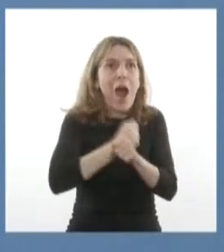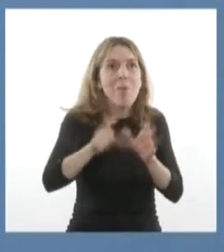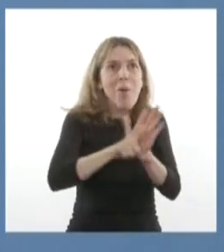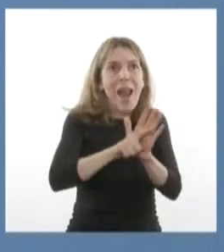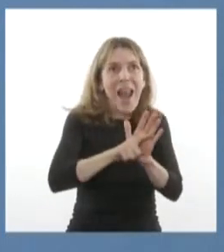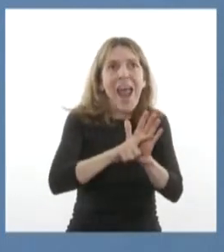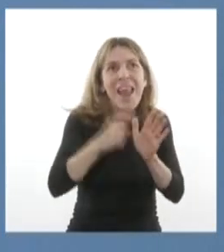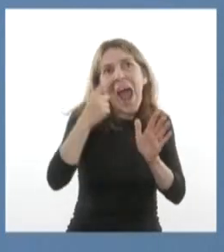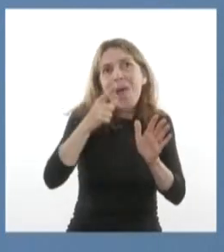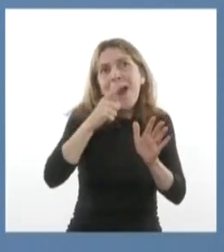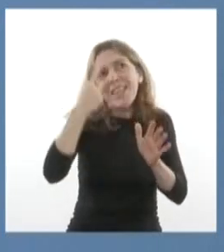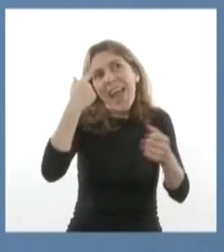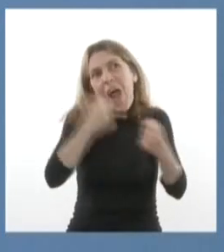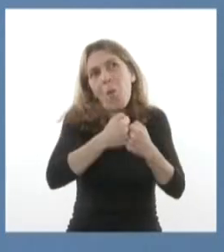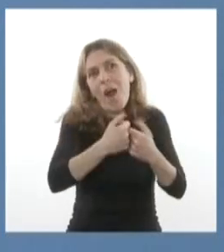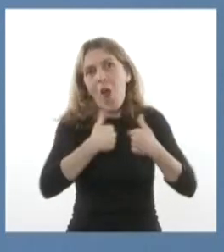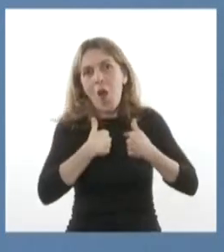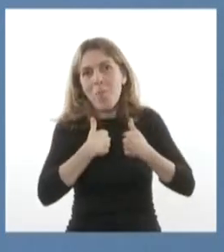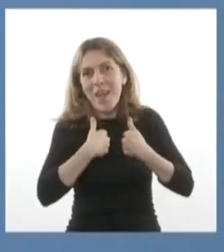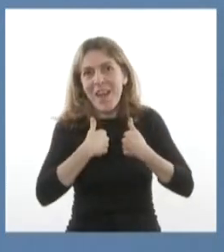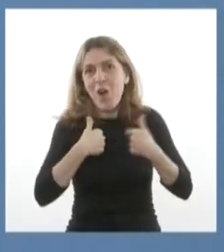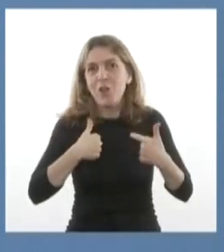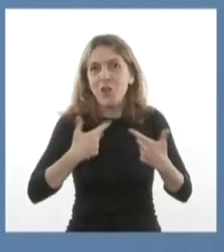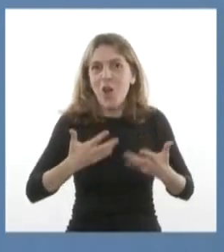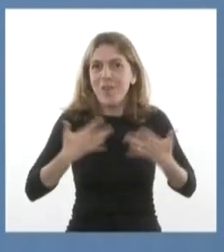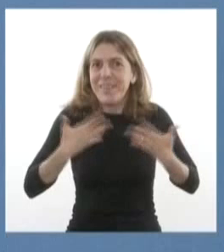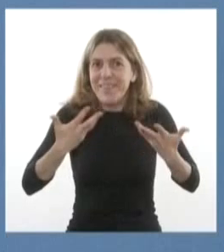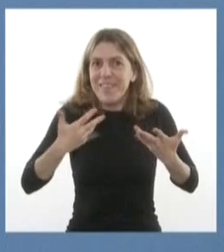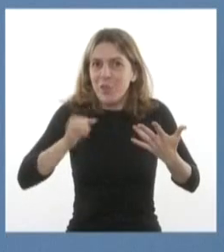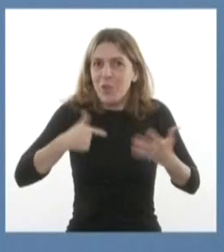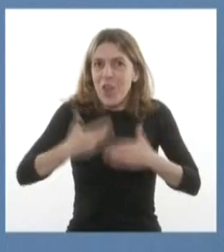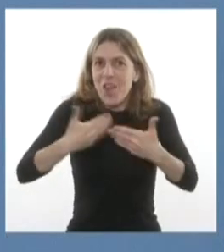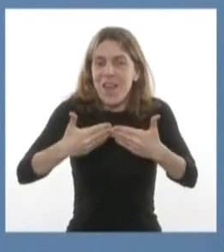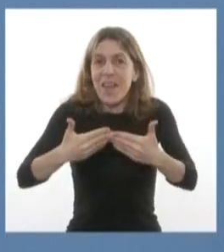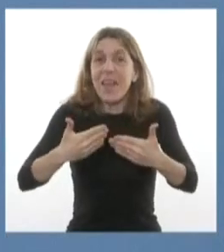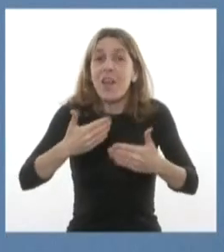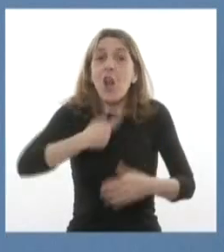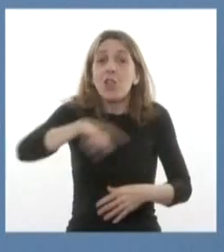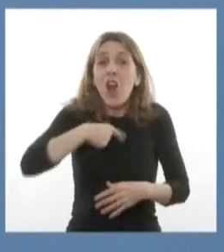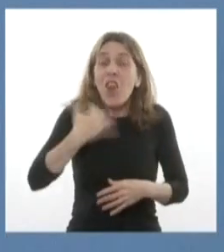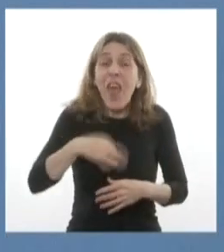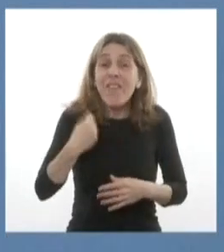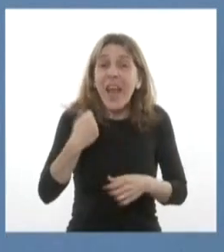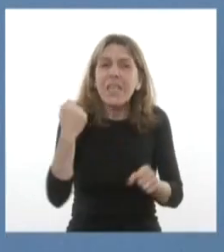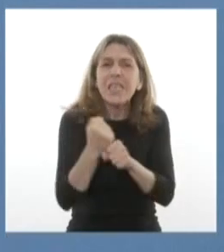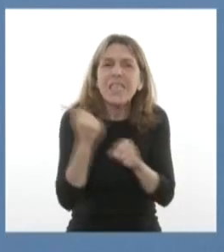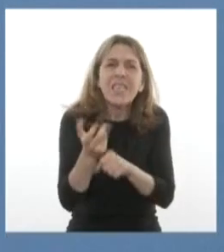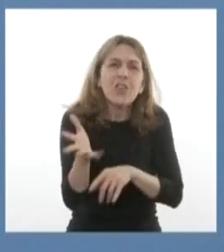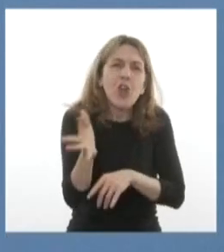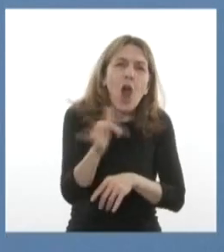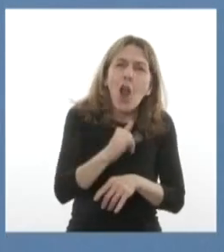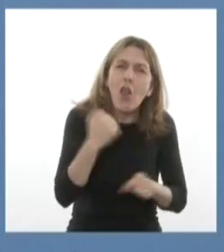piensa eso, y eso me alienta, lo que nosotros debemos hacer es trabajar todos los